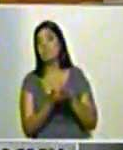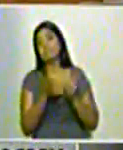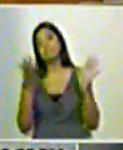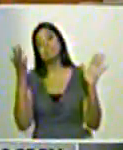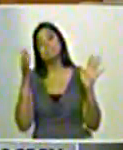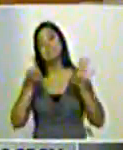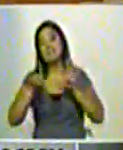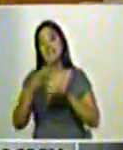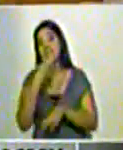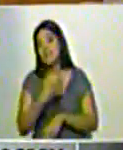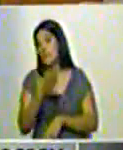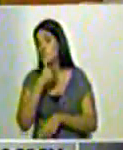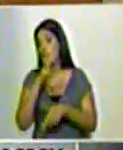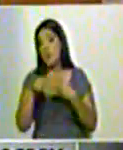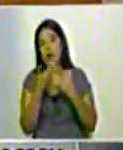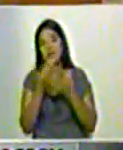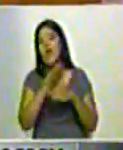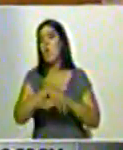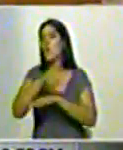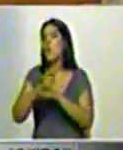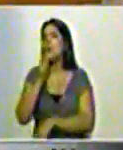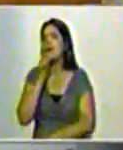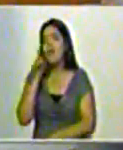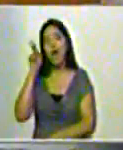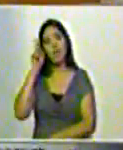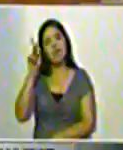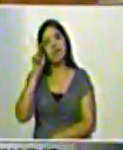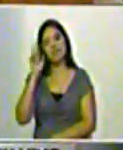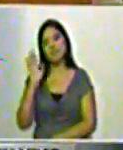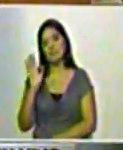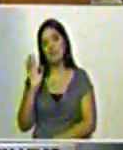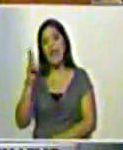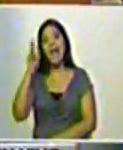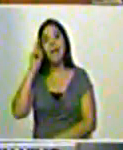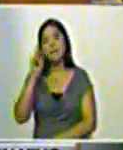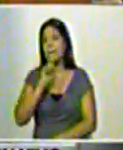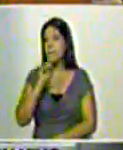diciembre sin estudiar. ¿Y ese día quién le va a echar la culpa? Al profesor. Este profesor sí es malo.